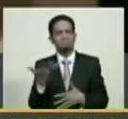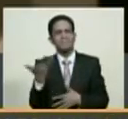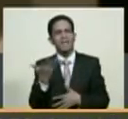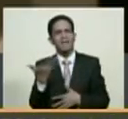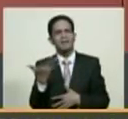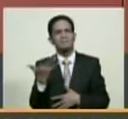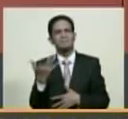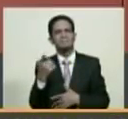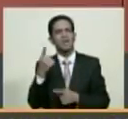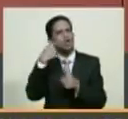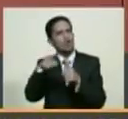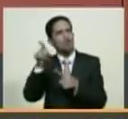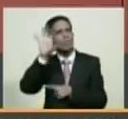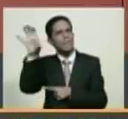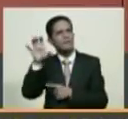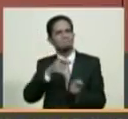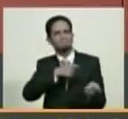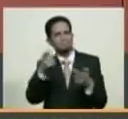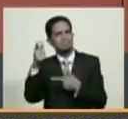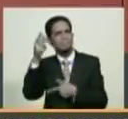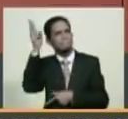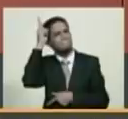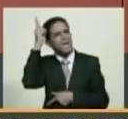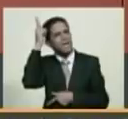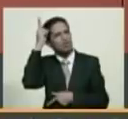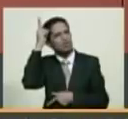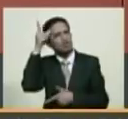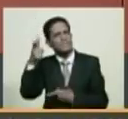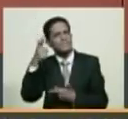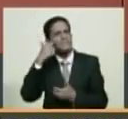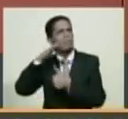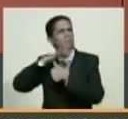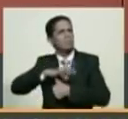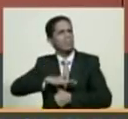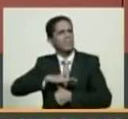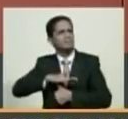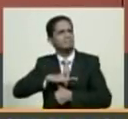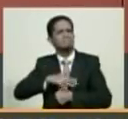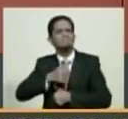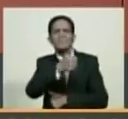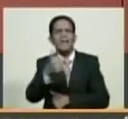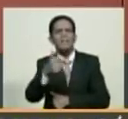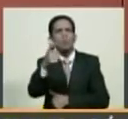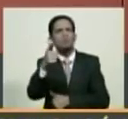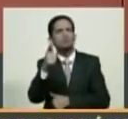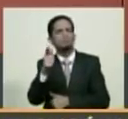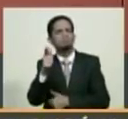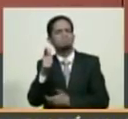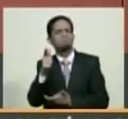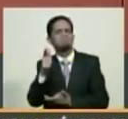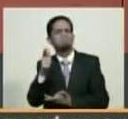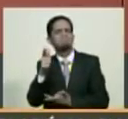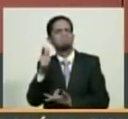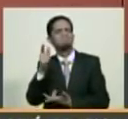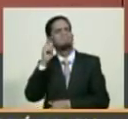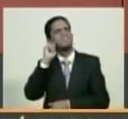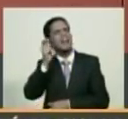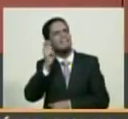tratos crueles e inhumanos. Son desgarradores los testimonios que registró Madeleine en